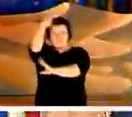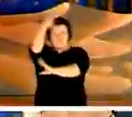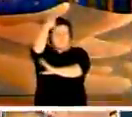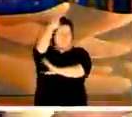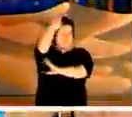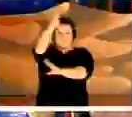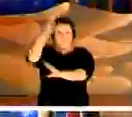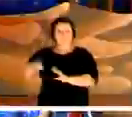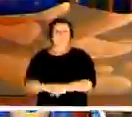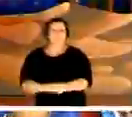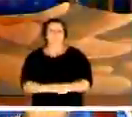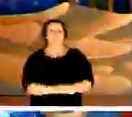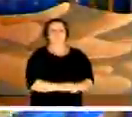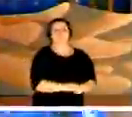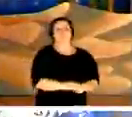pensamos.